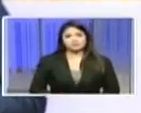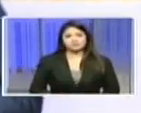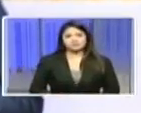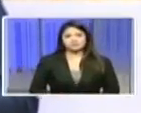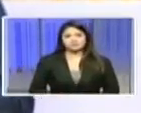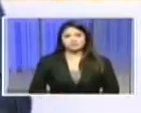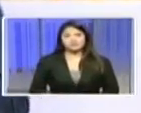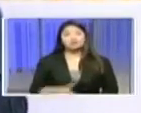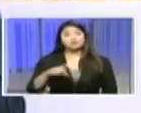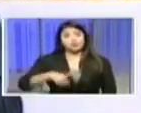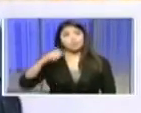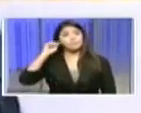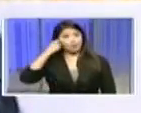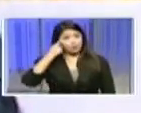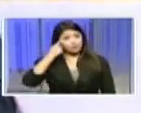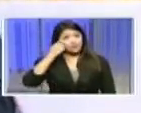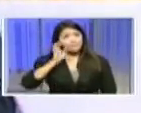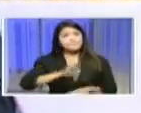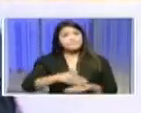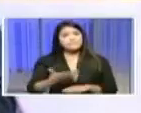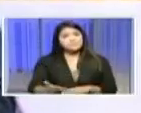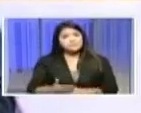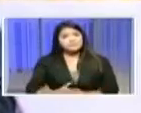Me acordé ahora porque